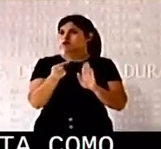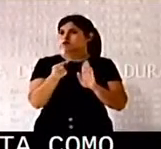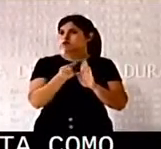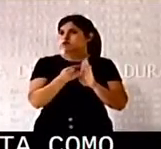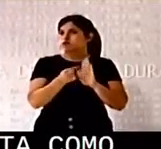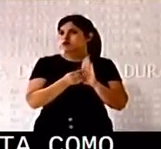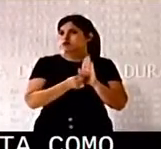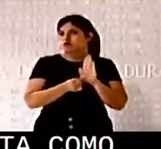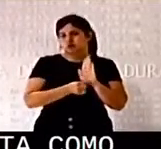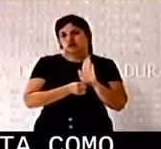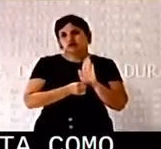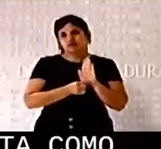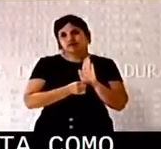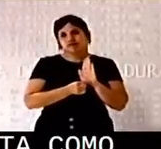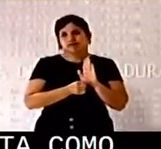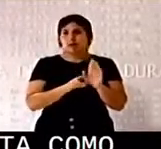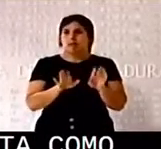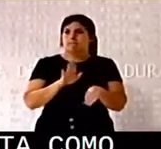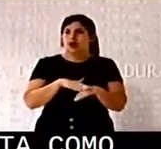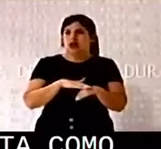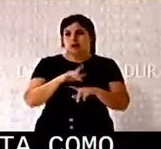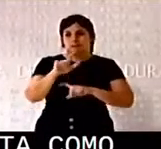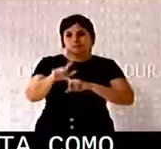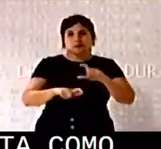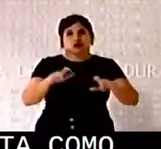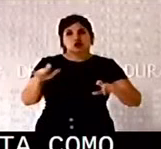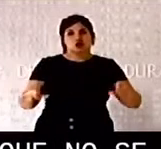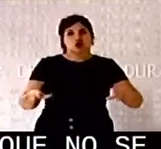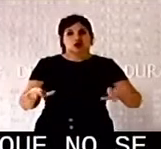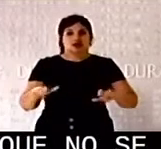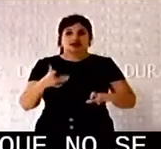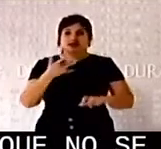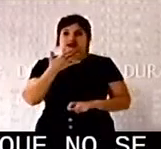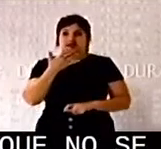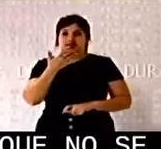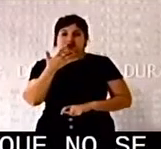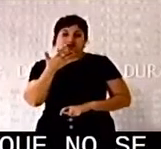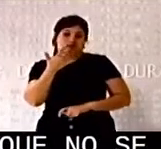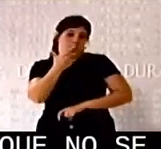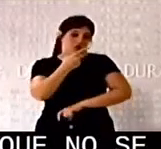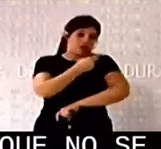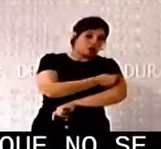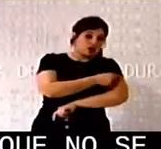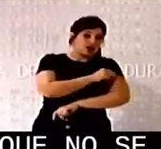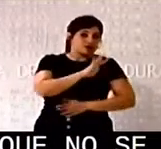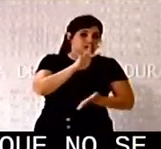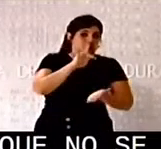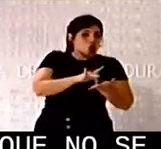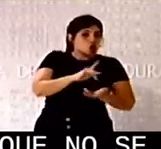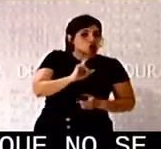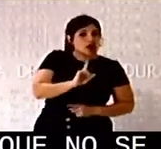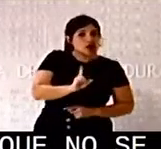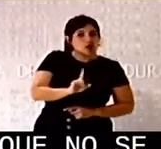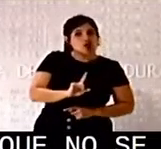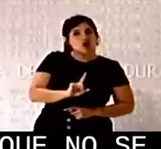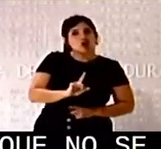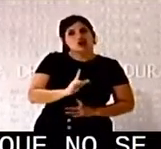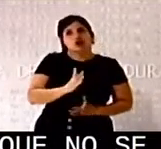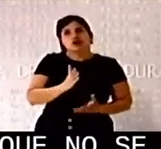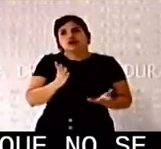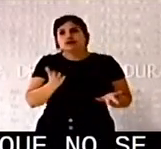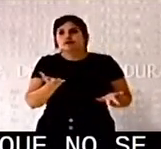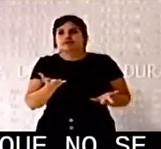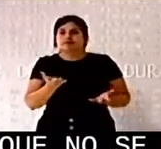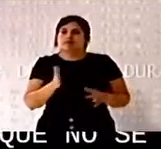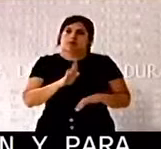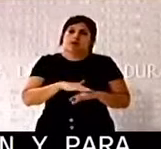dice, para aquellas personas que no se hayan presentado a los actos de vacunación y para